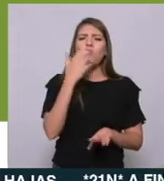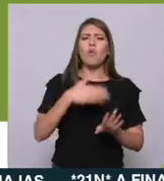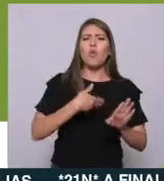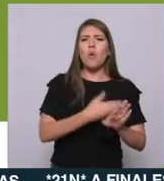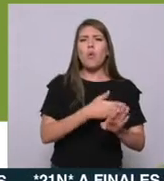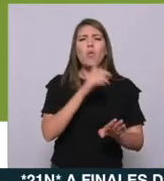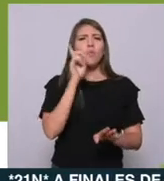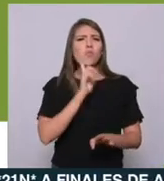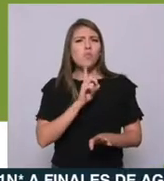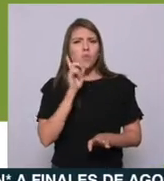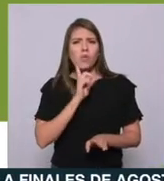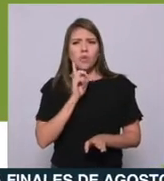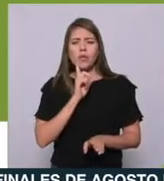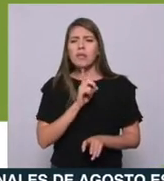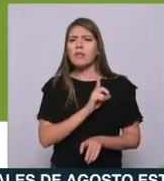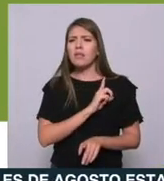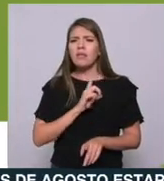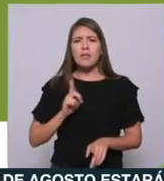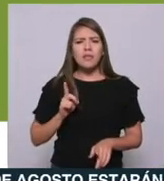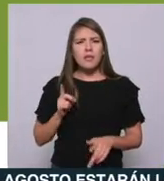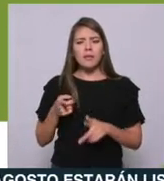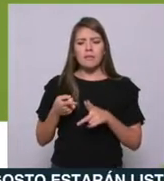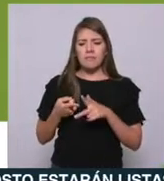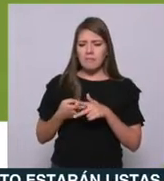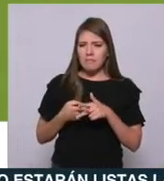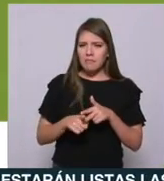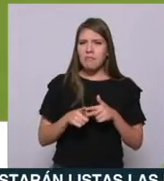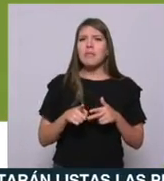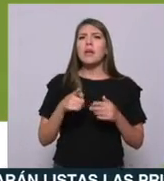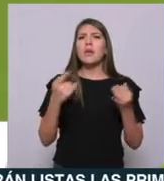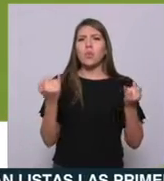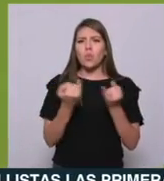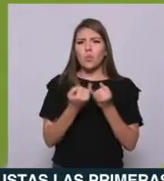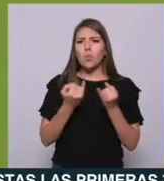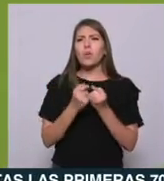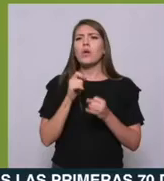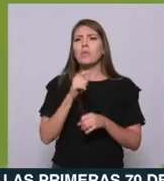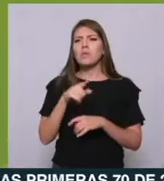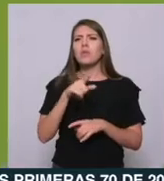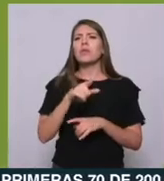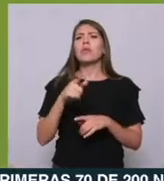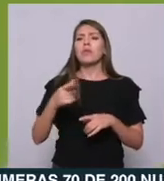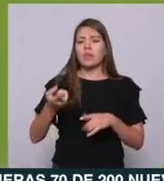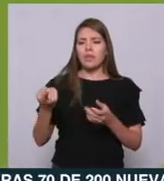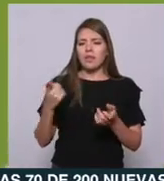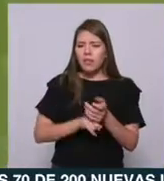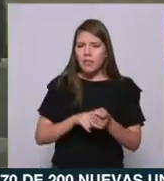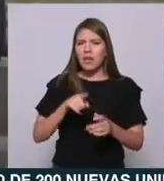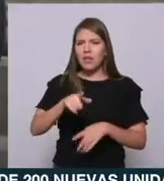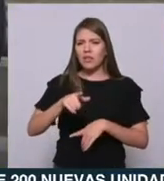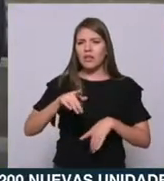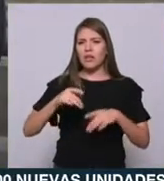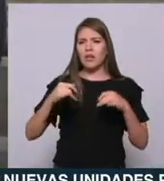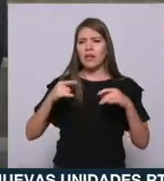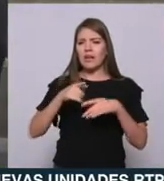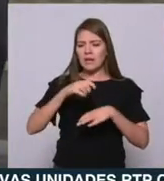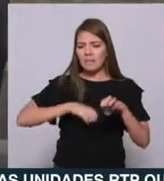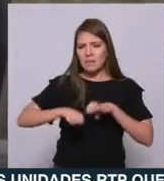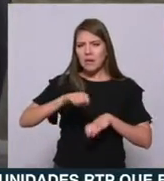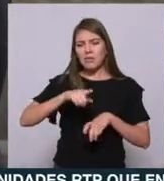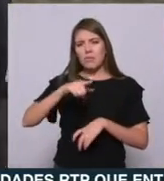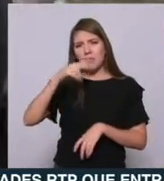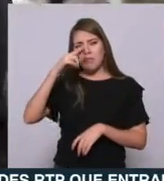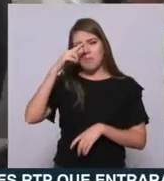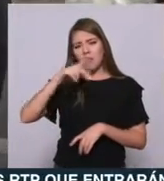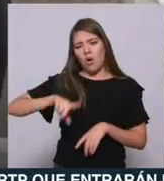mujer en la ciudad, tenemos que empezar también por las propias corporaciones del gobierno de la ciudad. Detalló que en